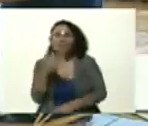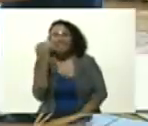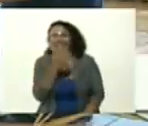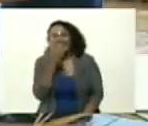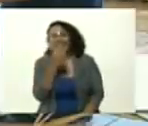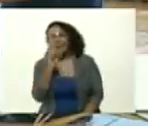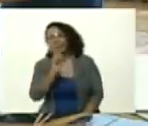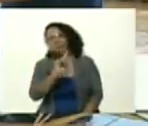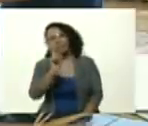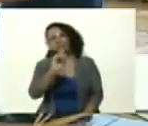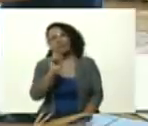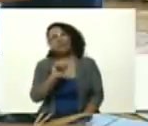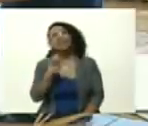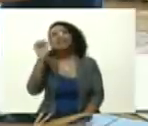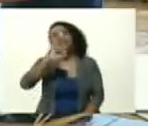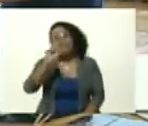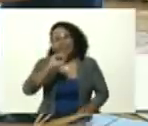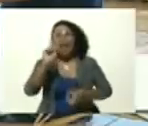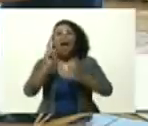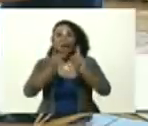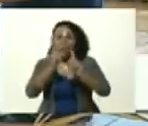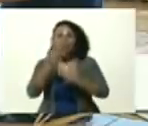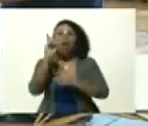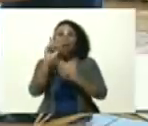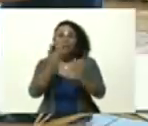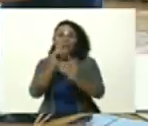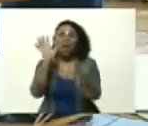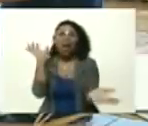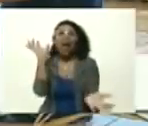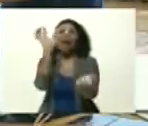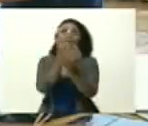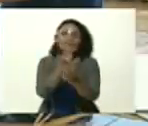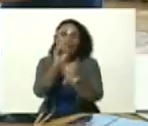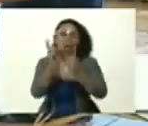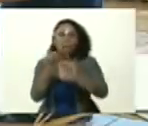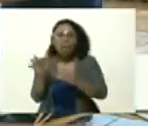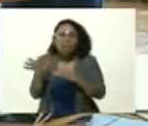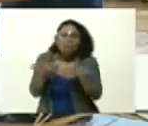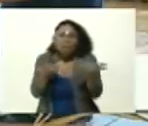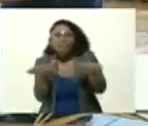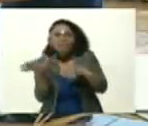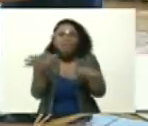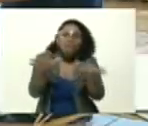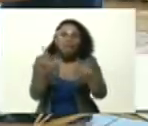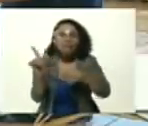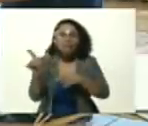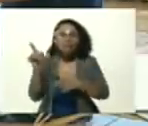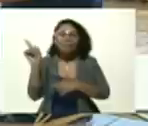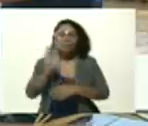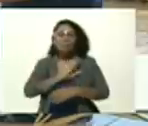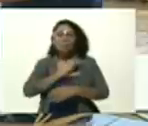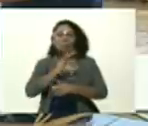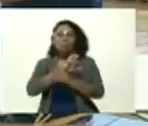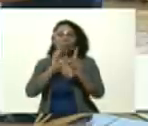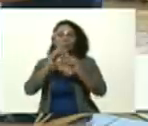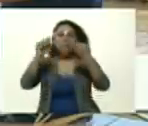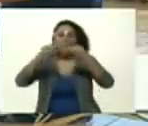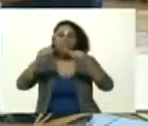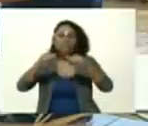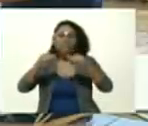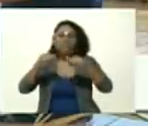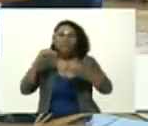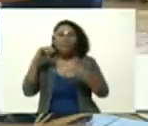No, bueno, sí hay una cantidad importante de reptiles, presidente, propio de la zona, que